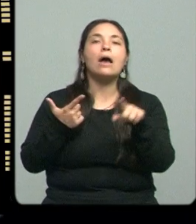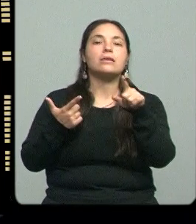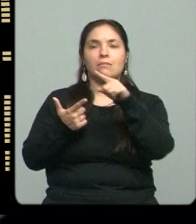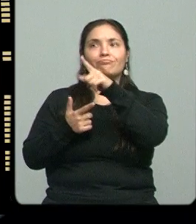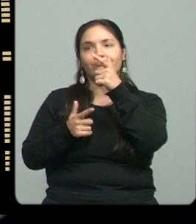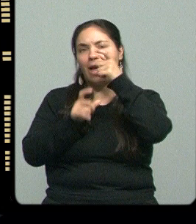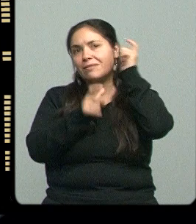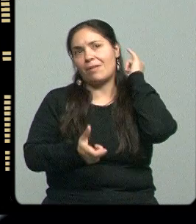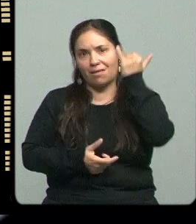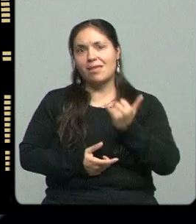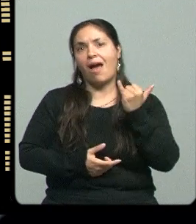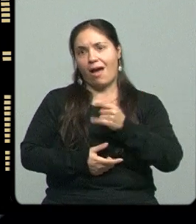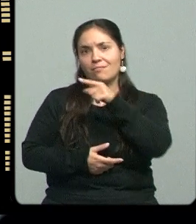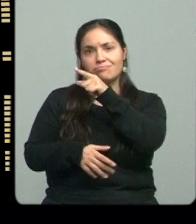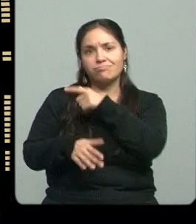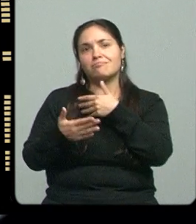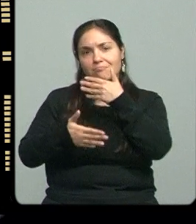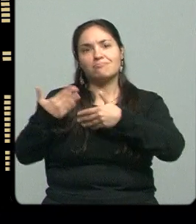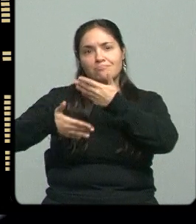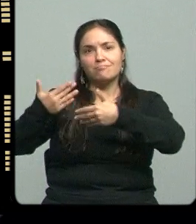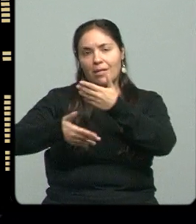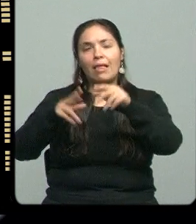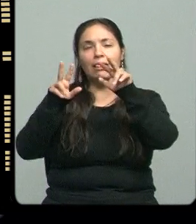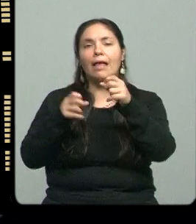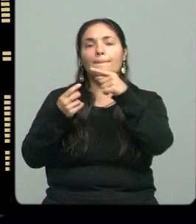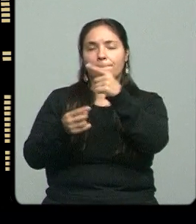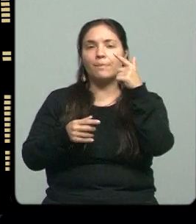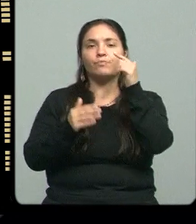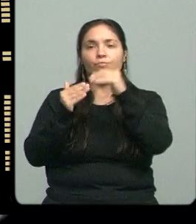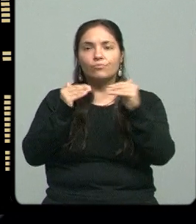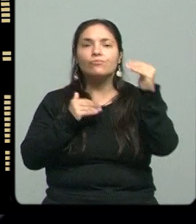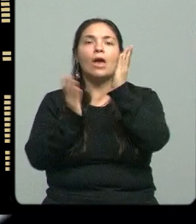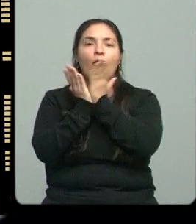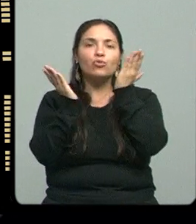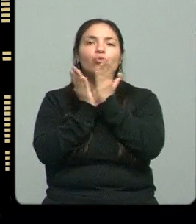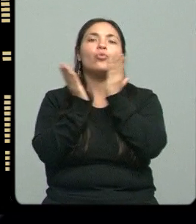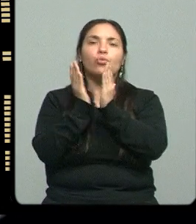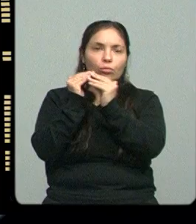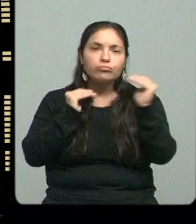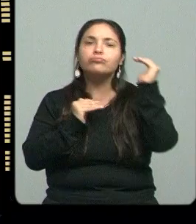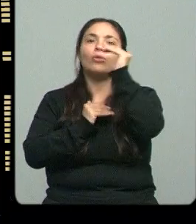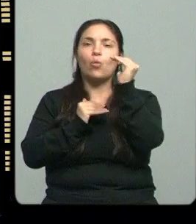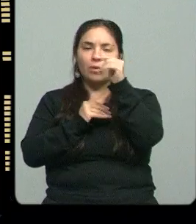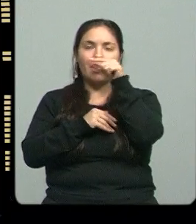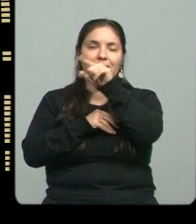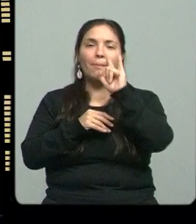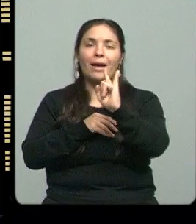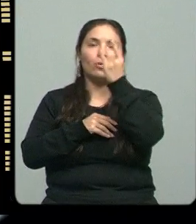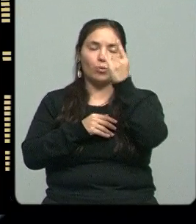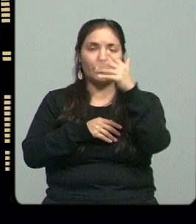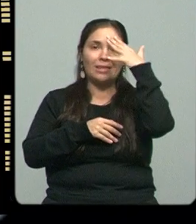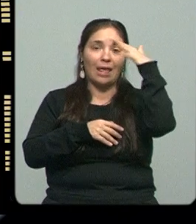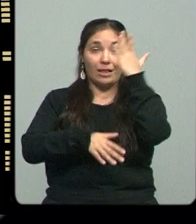larga trayectoria en todo lo que es la formación permanente y la formación universitaria para personas con